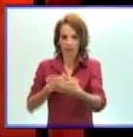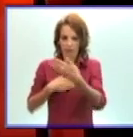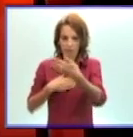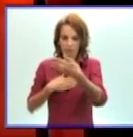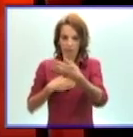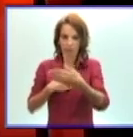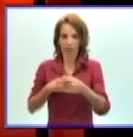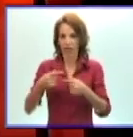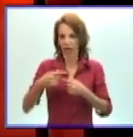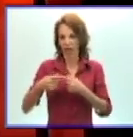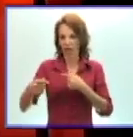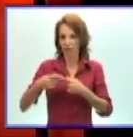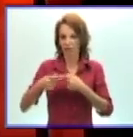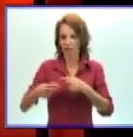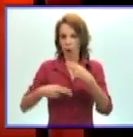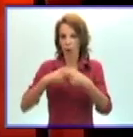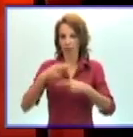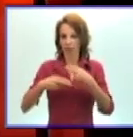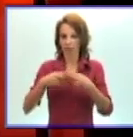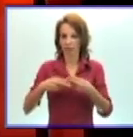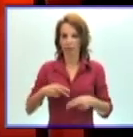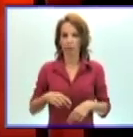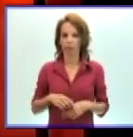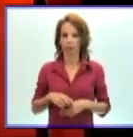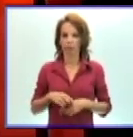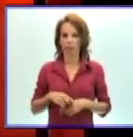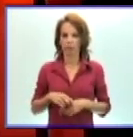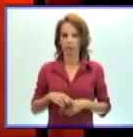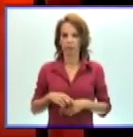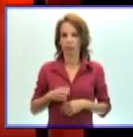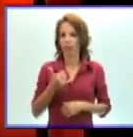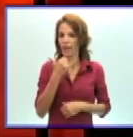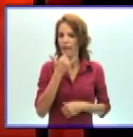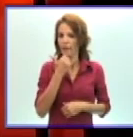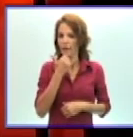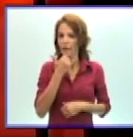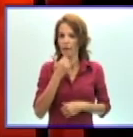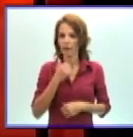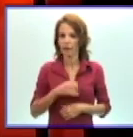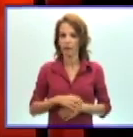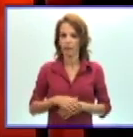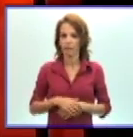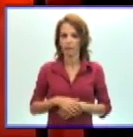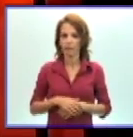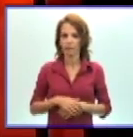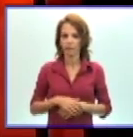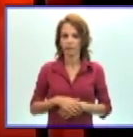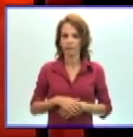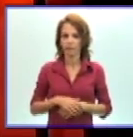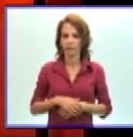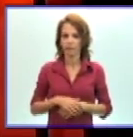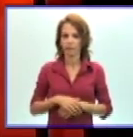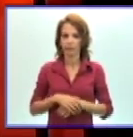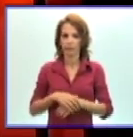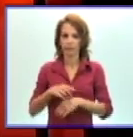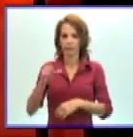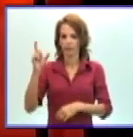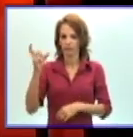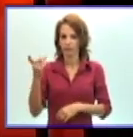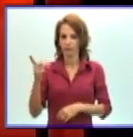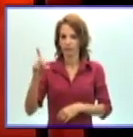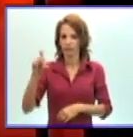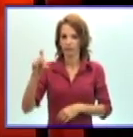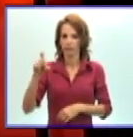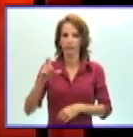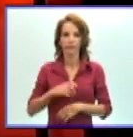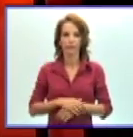error cometemos? Error de paralaje, ¿verdad? En el caso del cronómetro, bueno, accionar